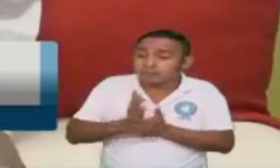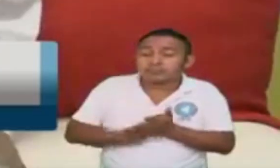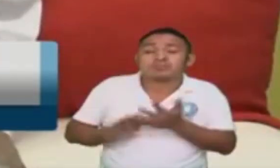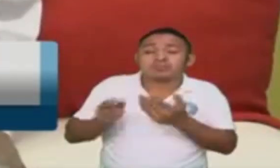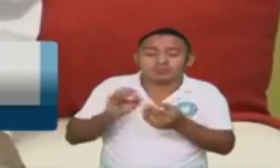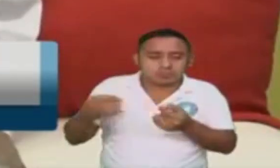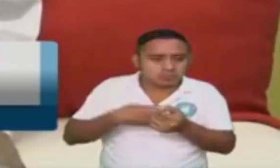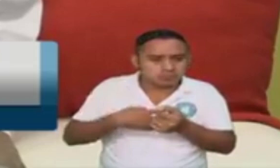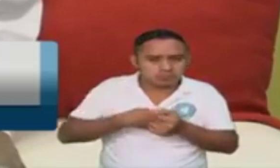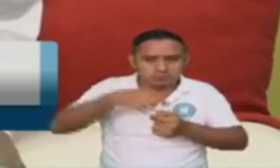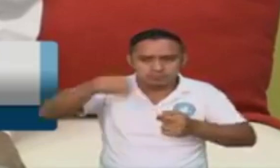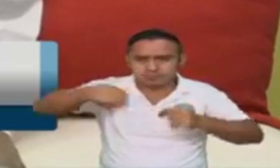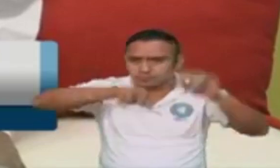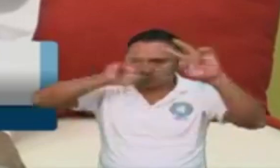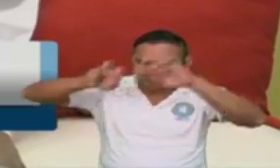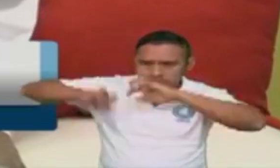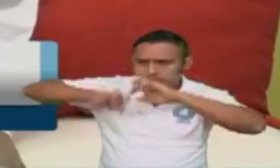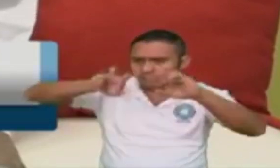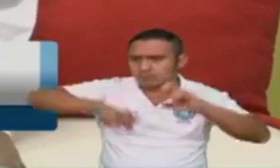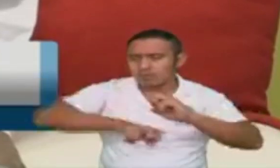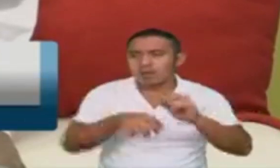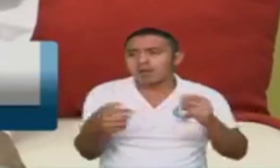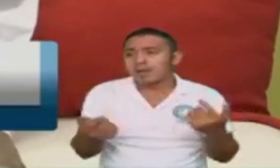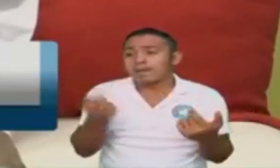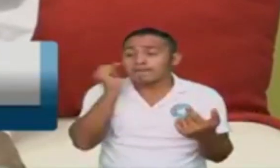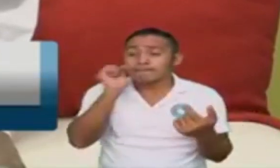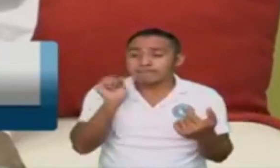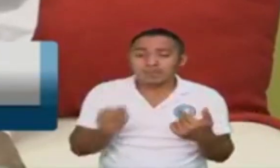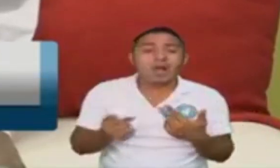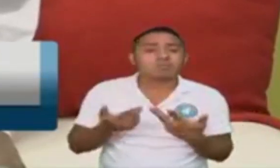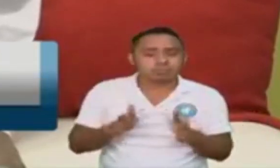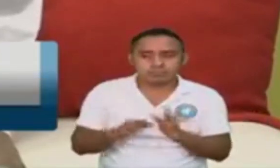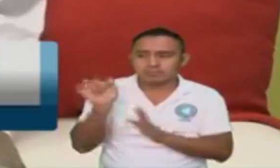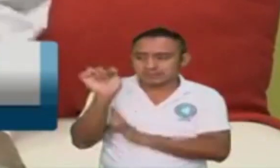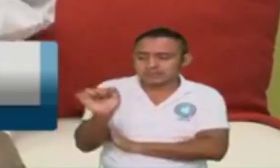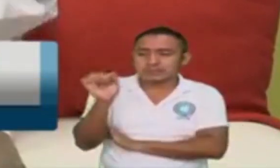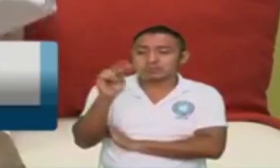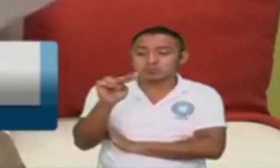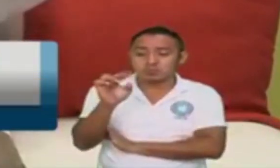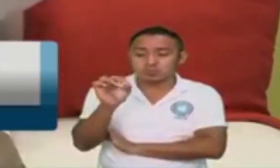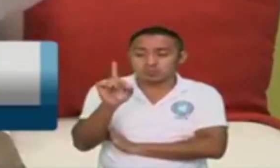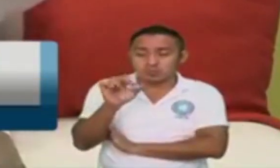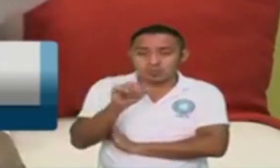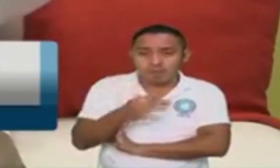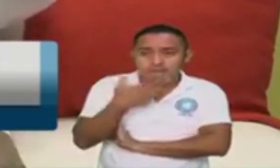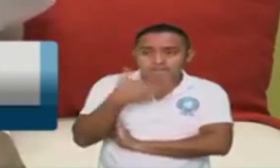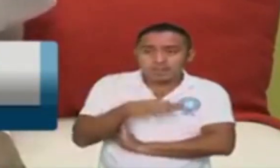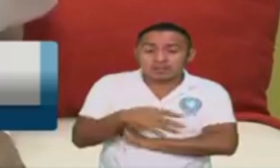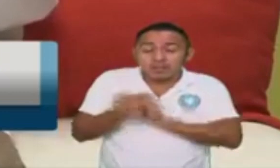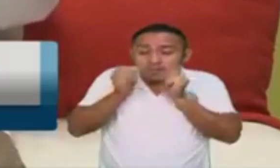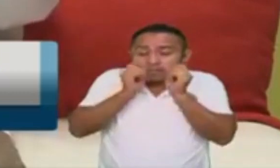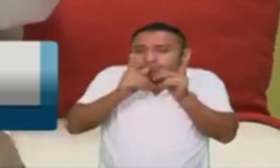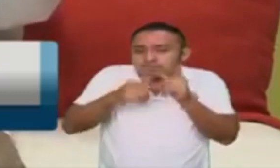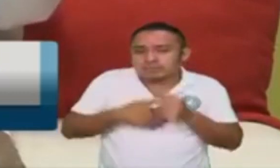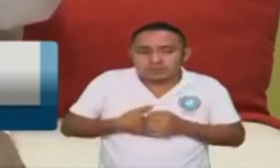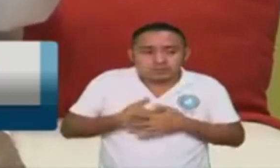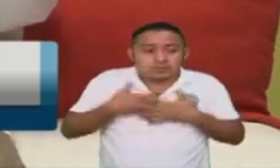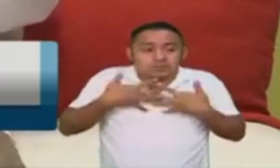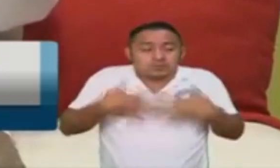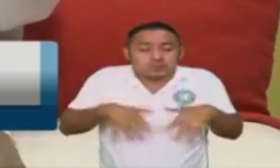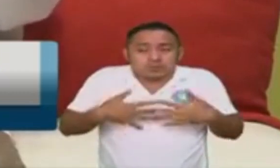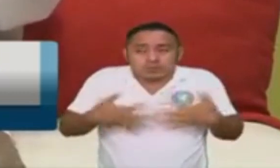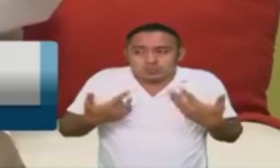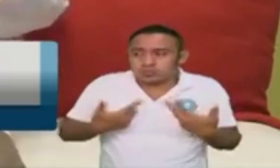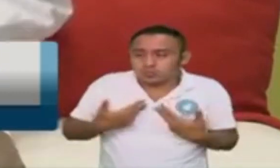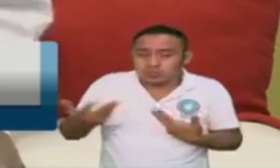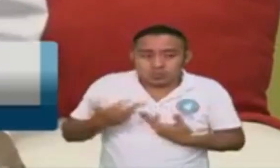diagnósticos que uno hace, pues, encuentra un nódulo maligno y el paciente se alarma, se asusta. ¿Y cómo? Dice, bueno,